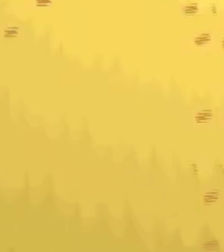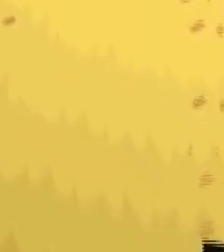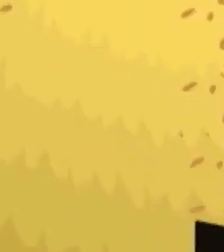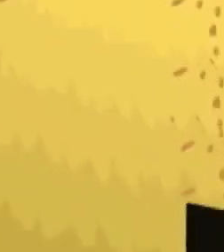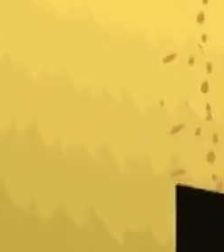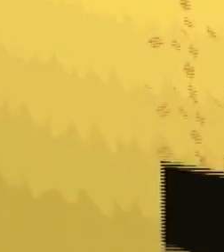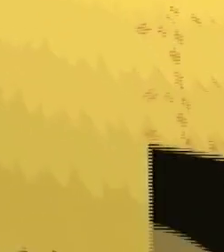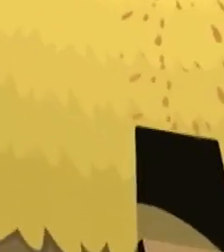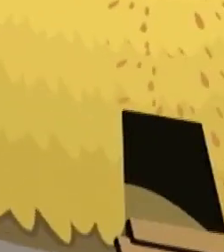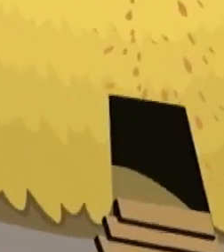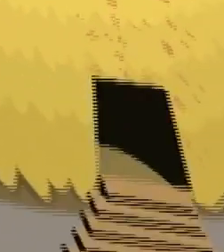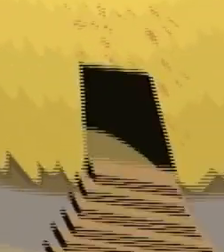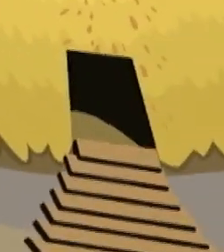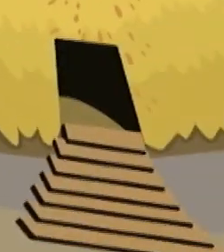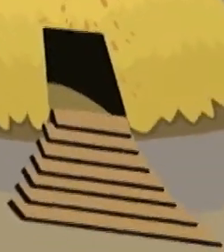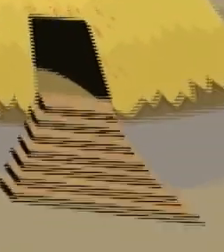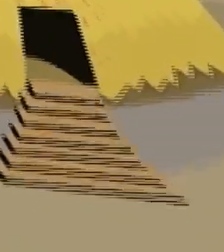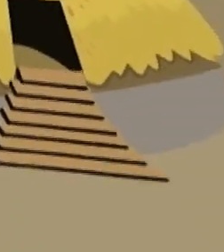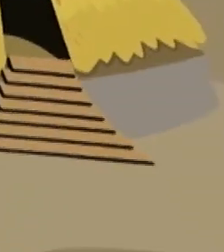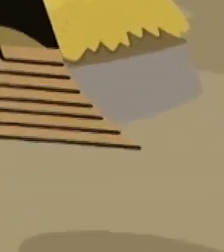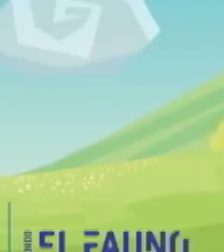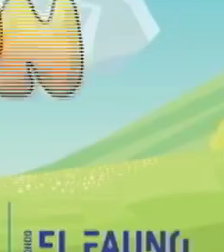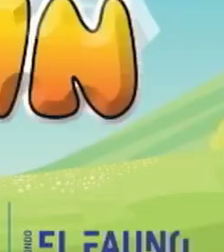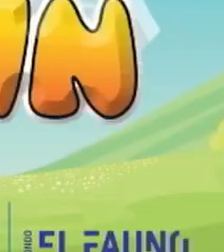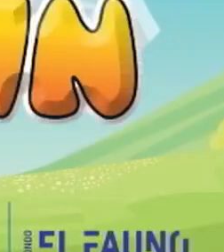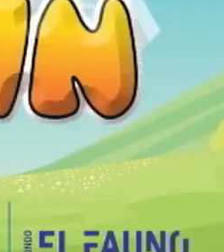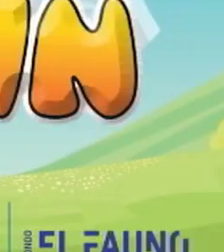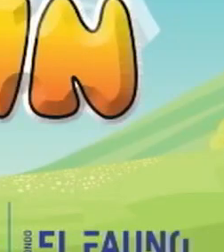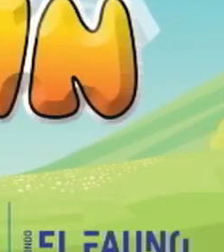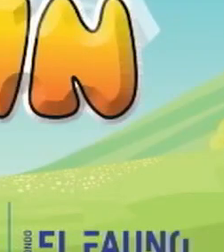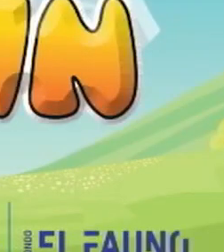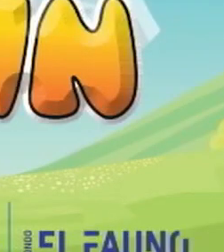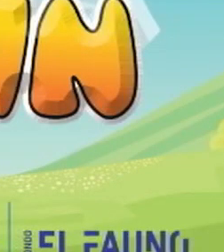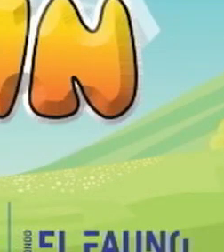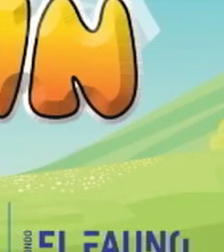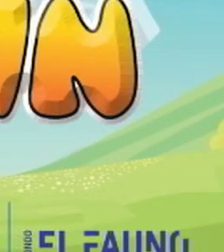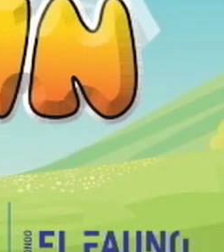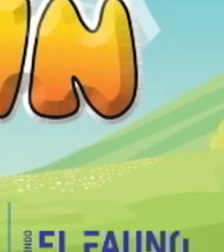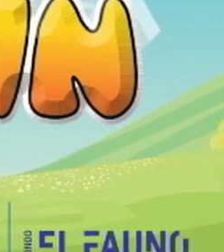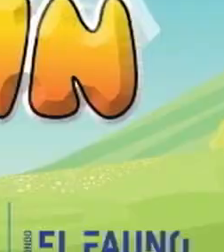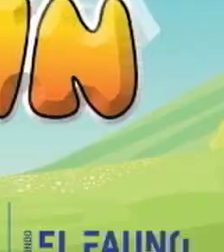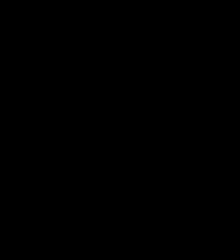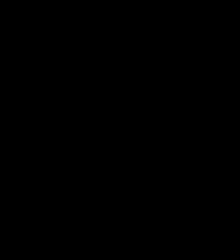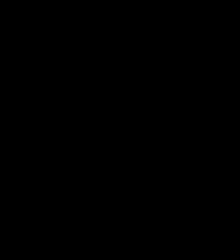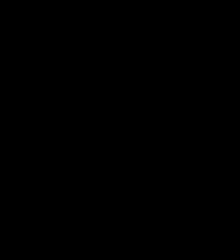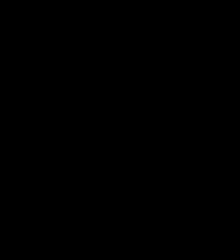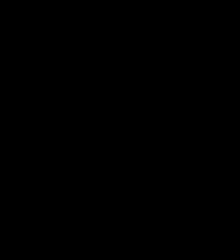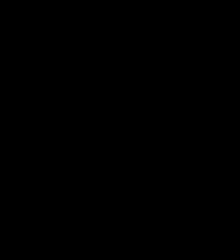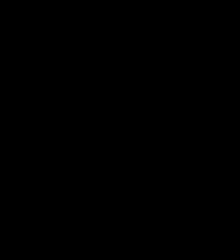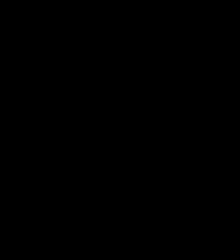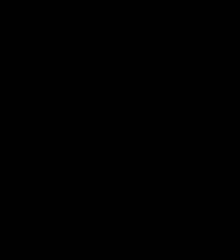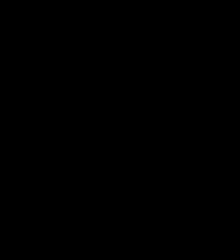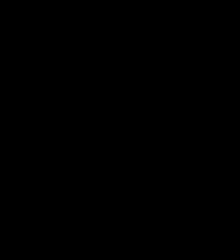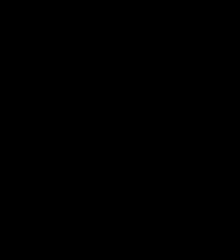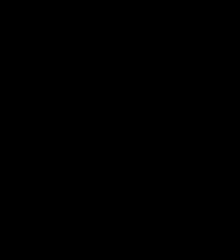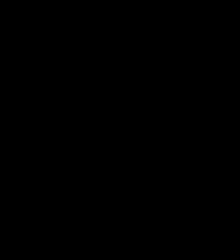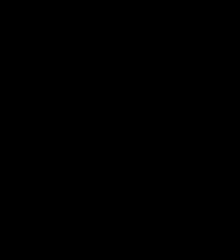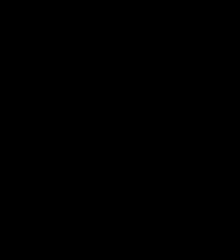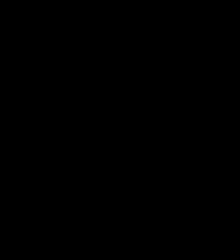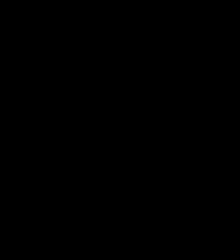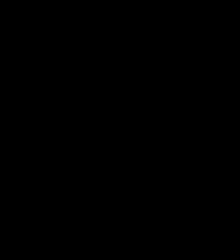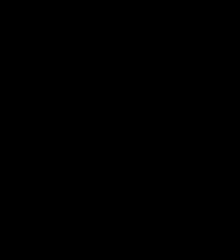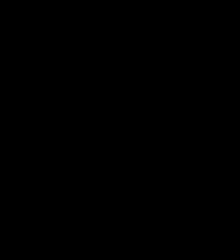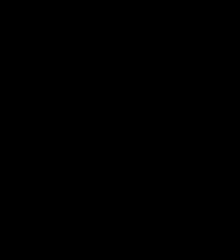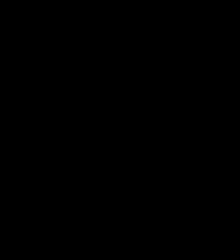de la mañana, celebramos el Día del Niño con Las Aventuras de Tricolín. Aquí en 13,